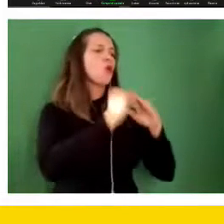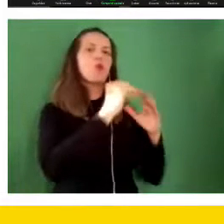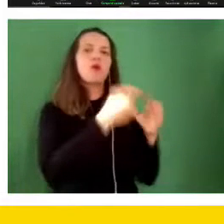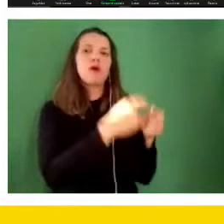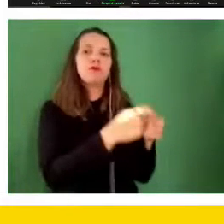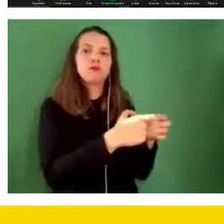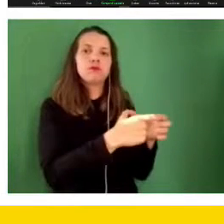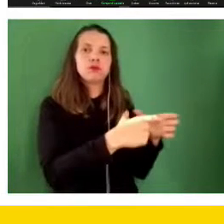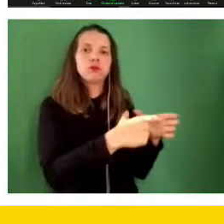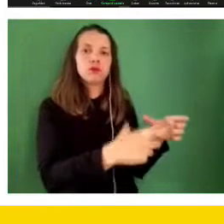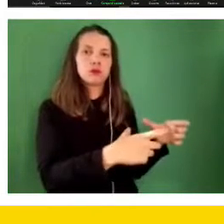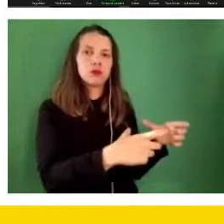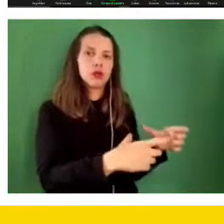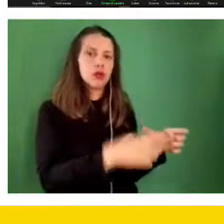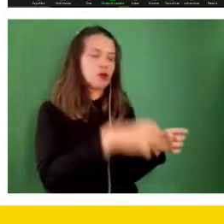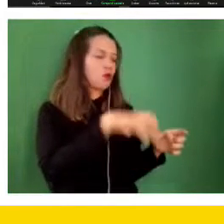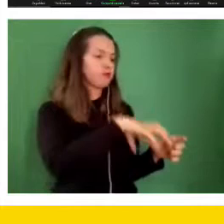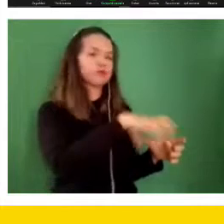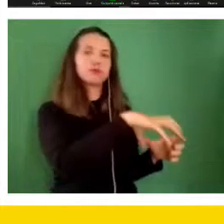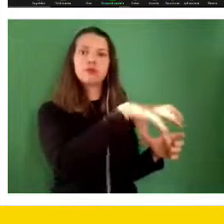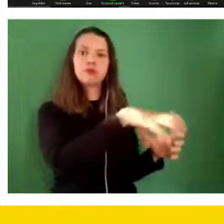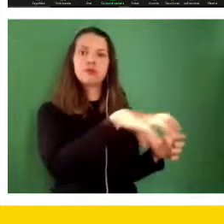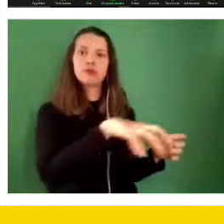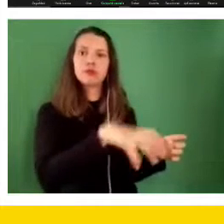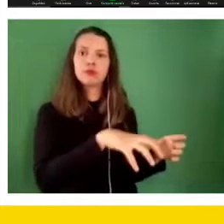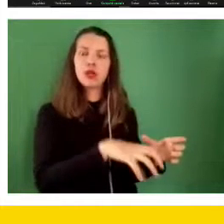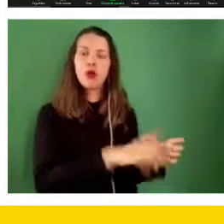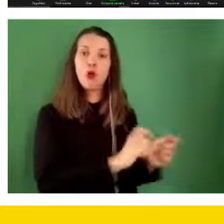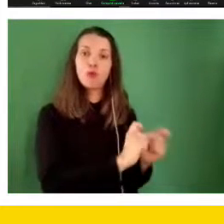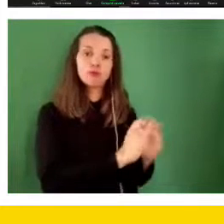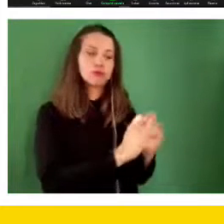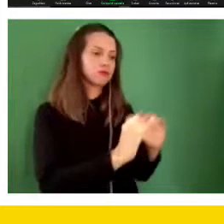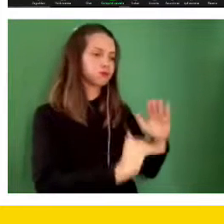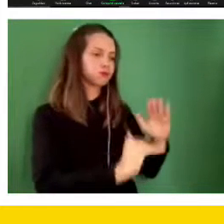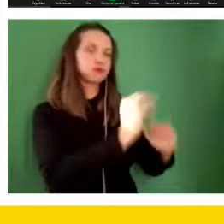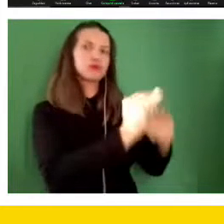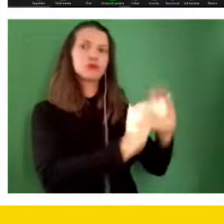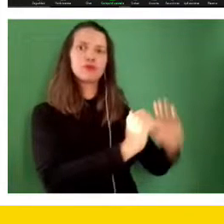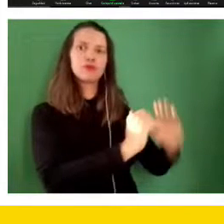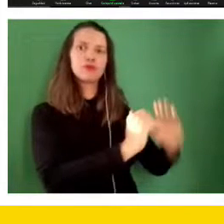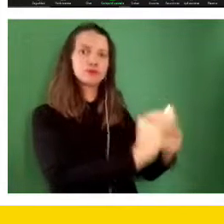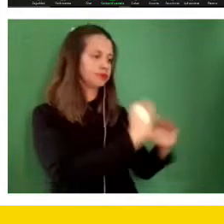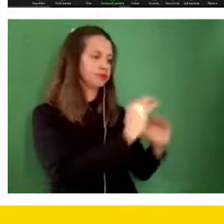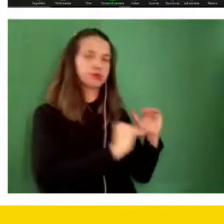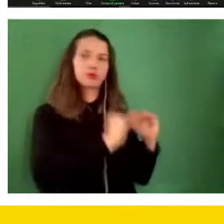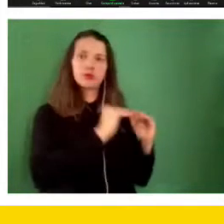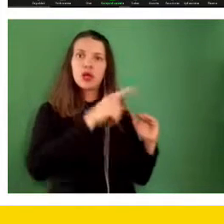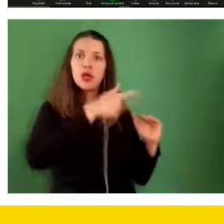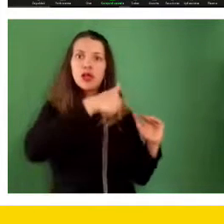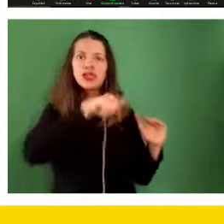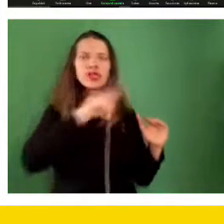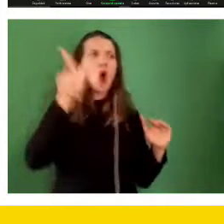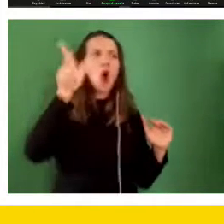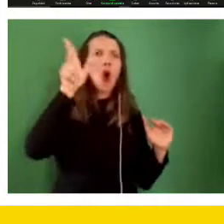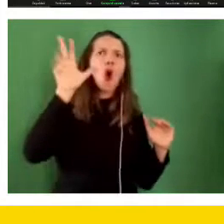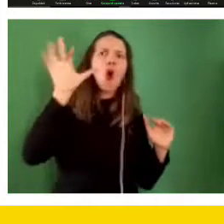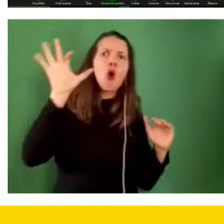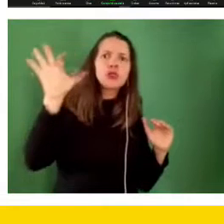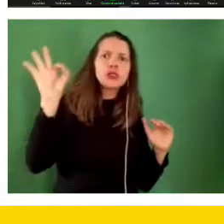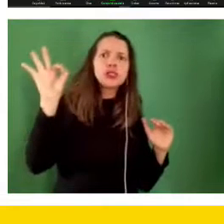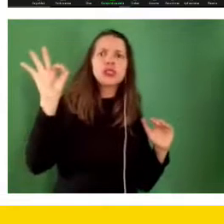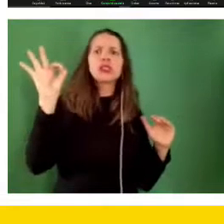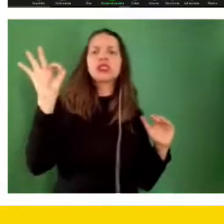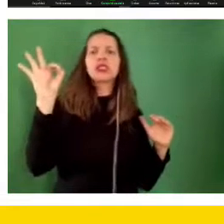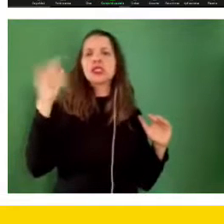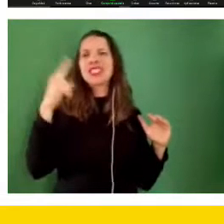puedo decir que no menos de 80, quizás hasta 100 o quizás un poco más de